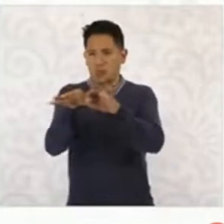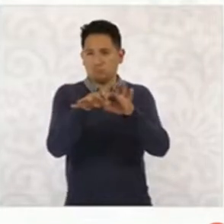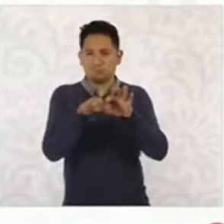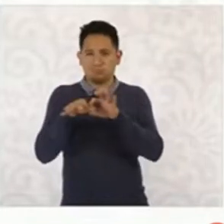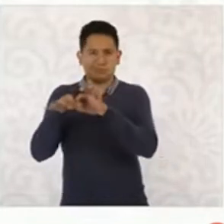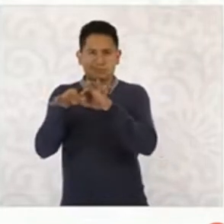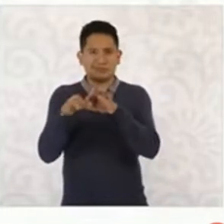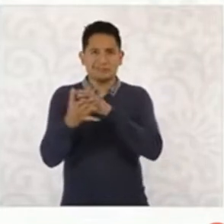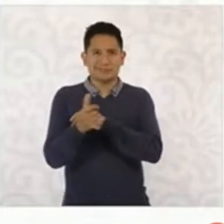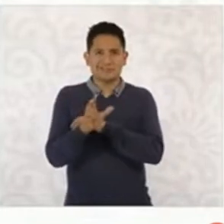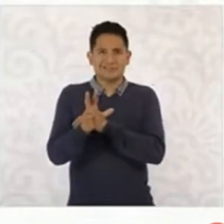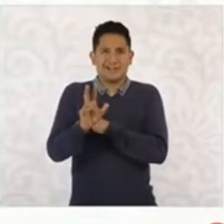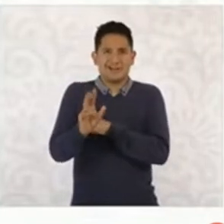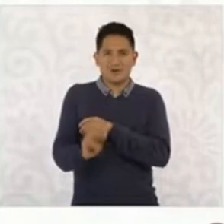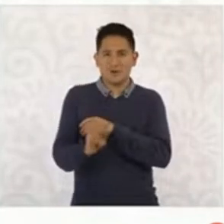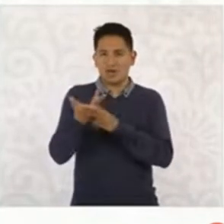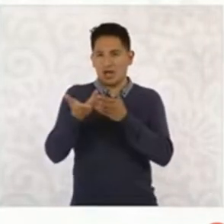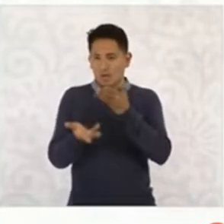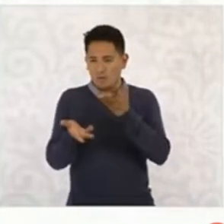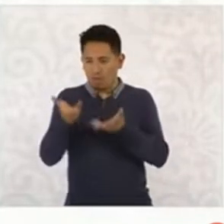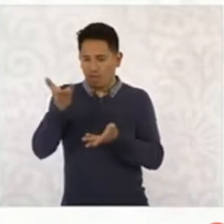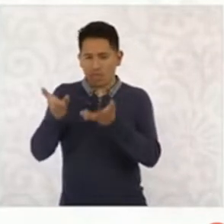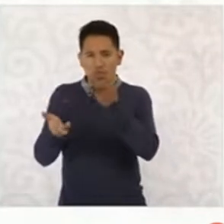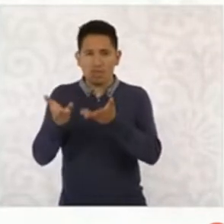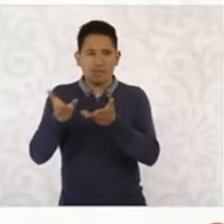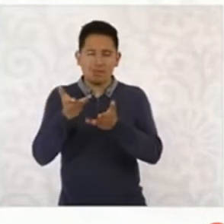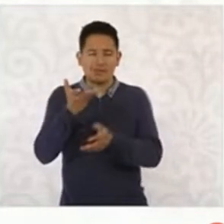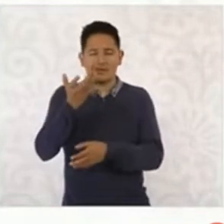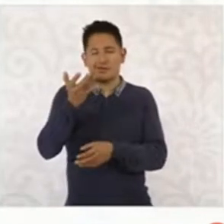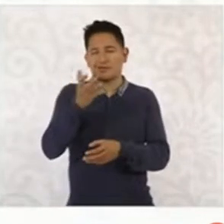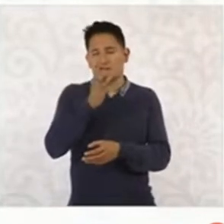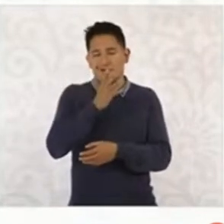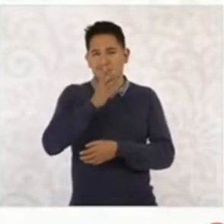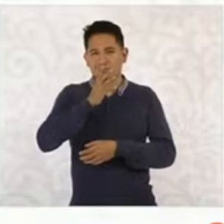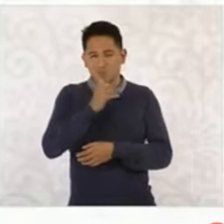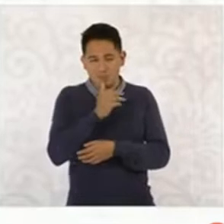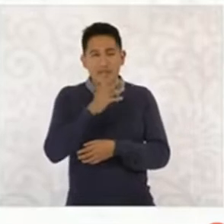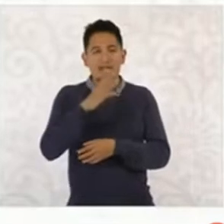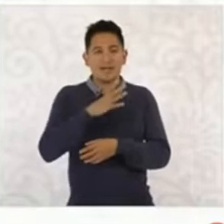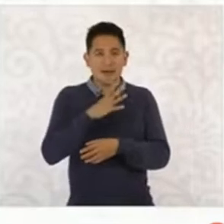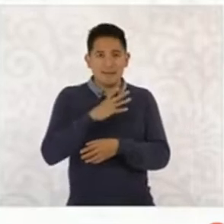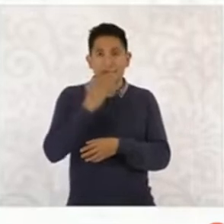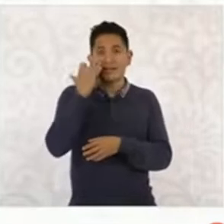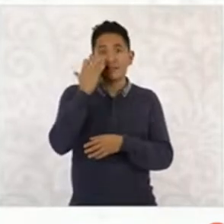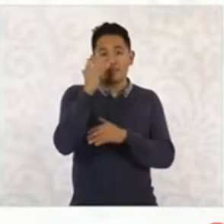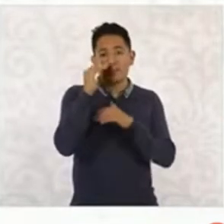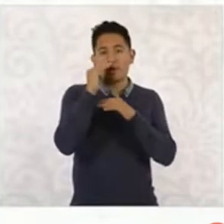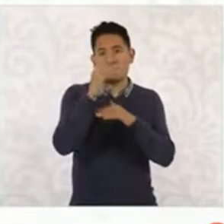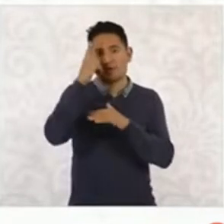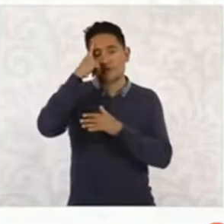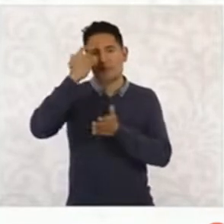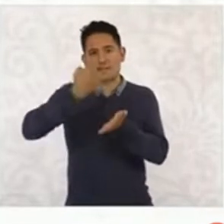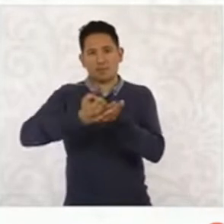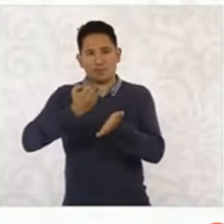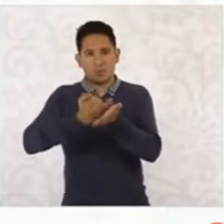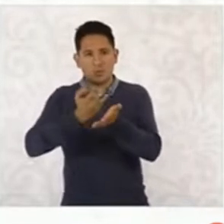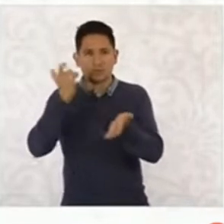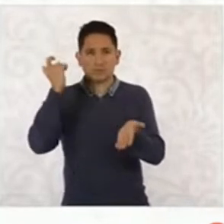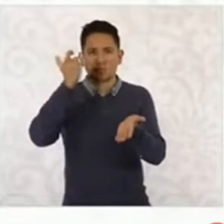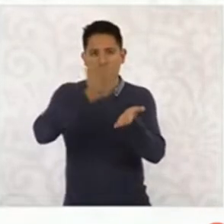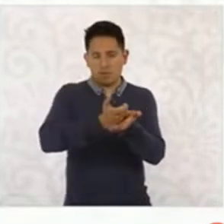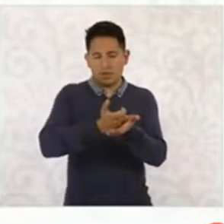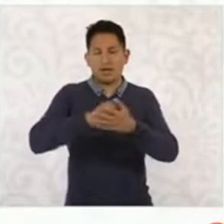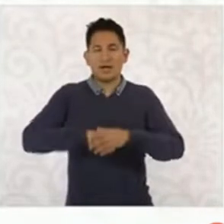compensar todo de manera indiscriminada, se fijan plazos claros para pagar impuestos y se busca que haya